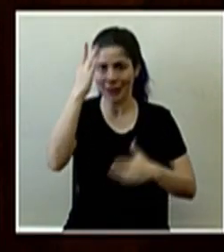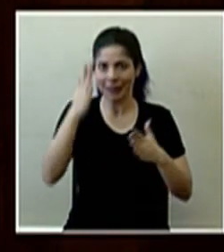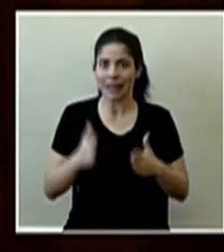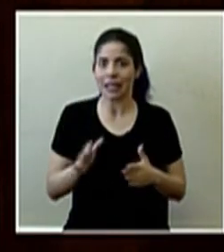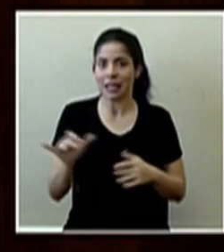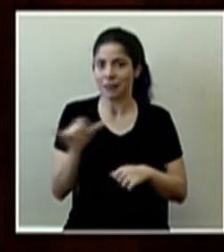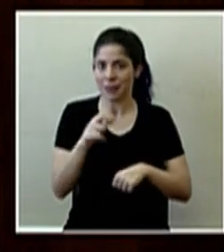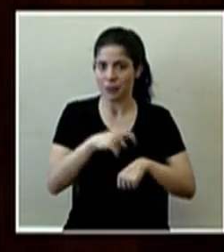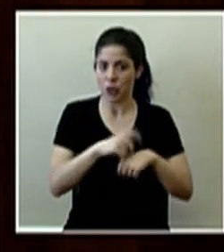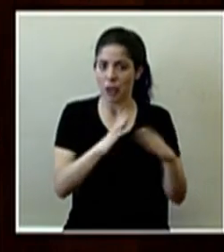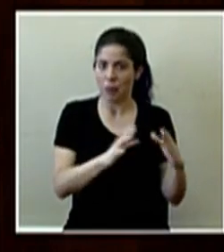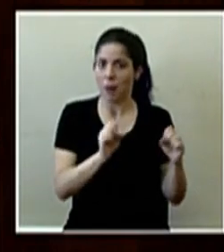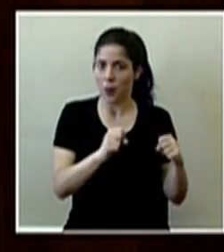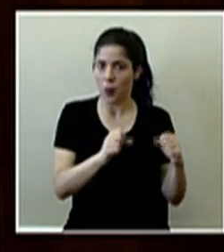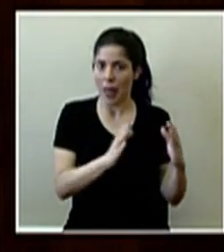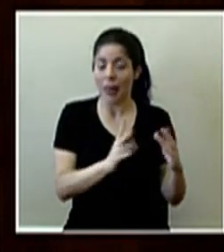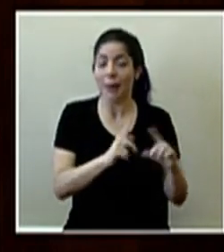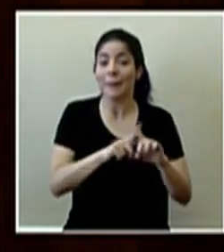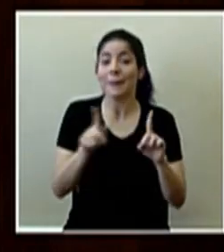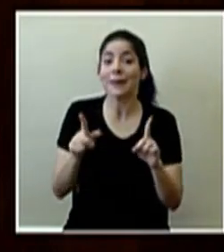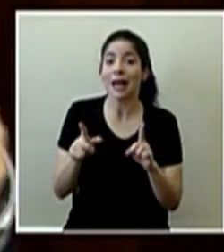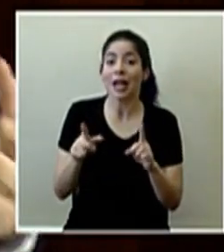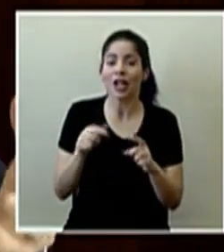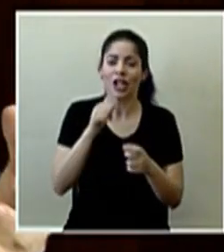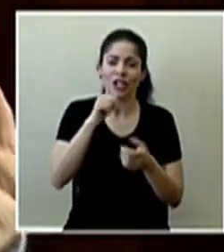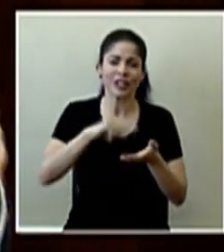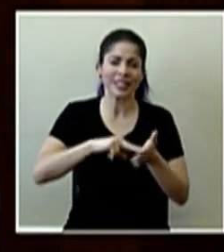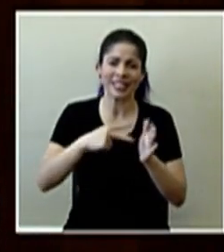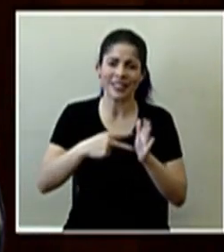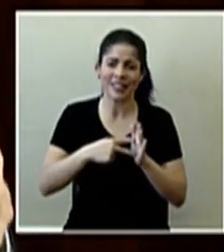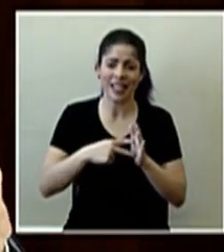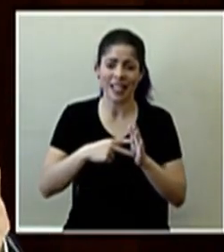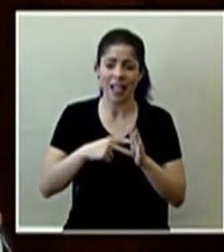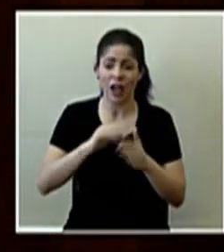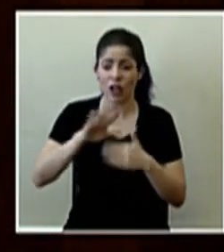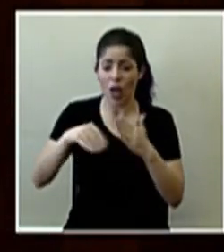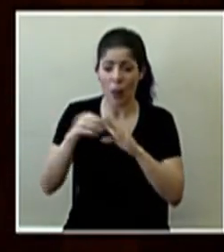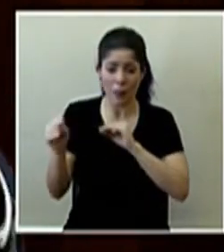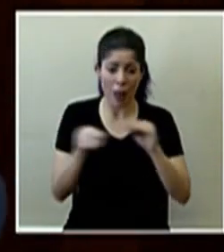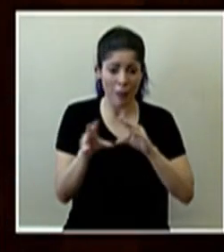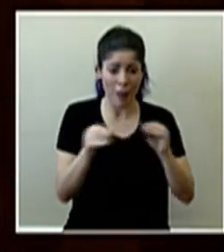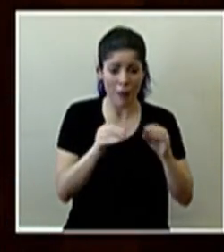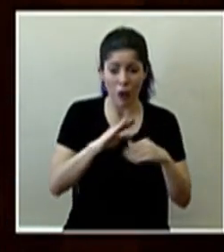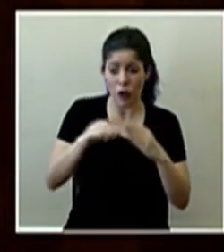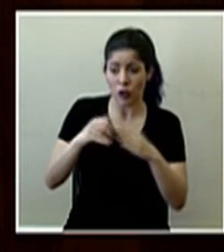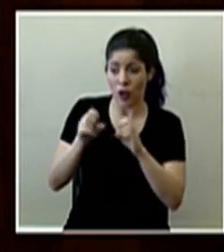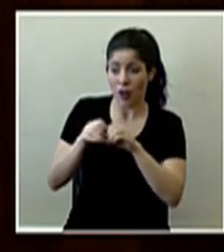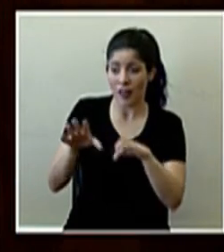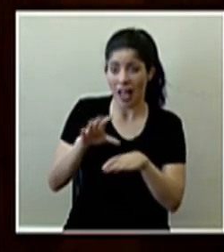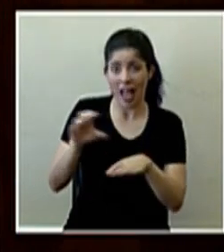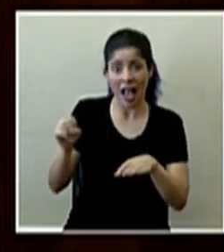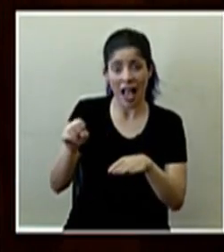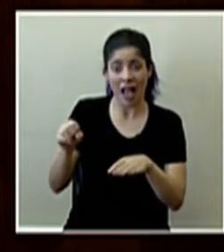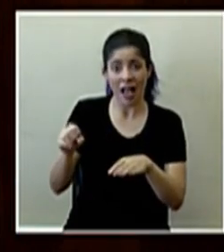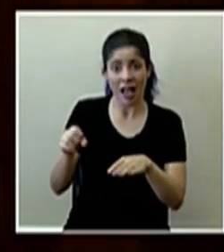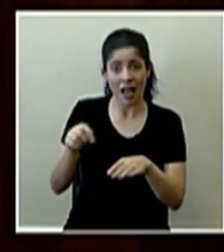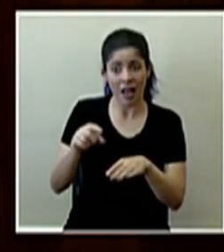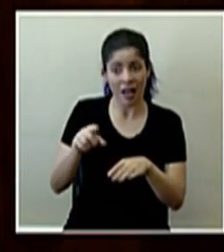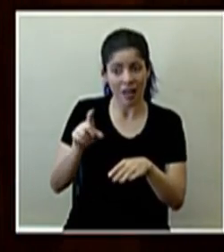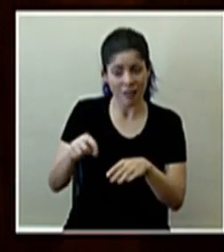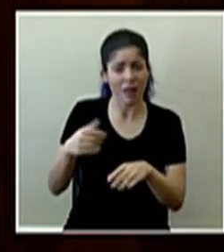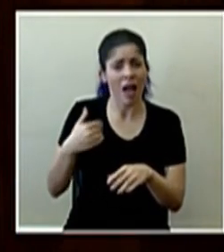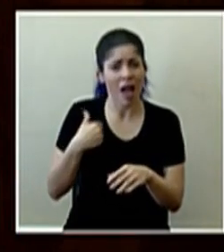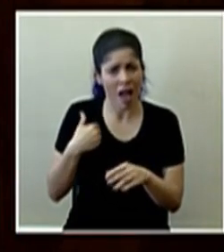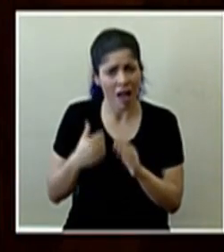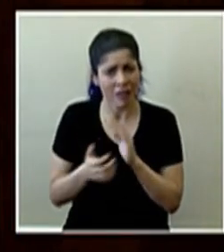simultáneamente. Pero eso no quita que tengamos que tener la capacidad en toda la red de la Caja para atender